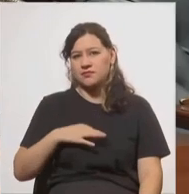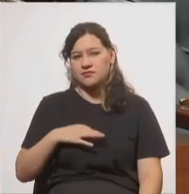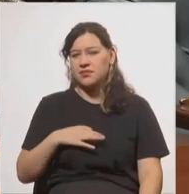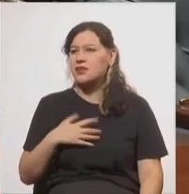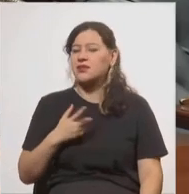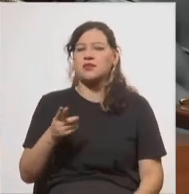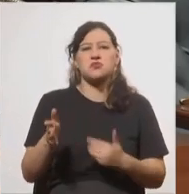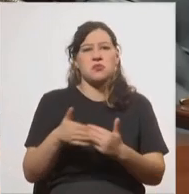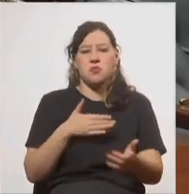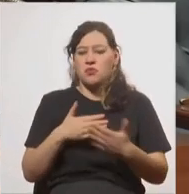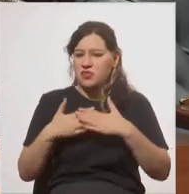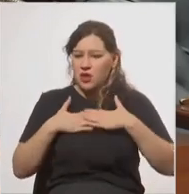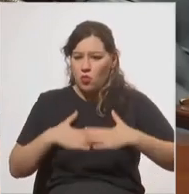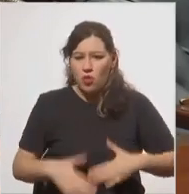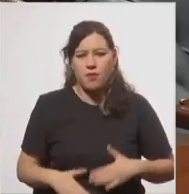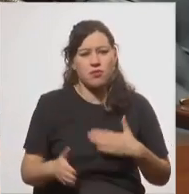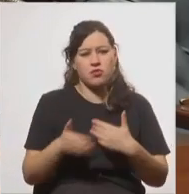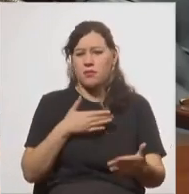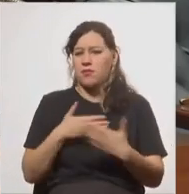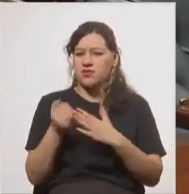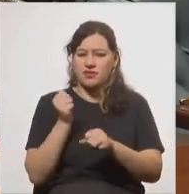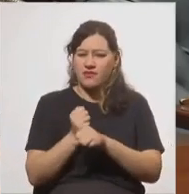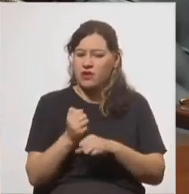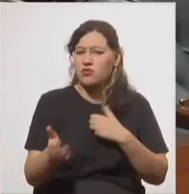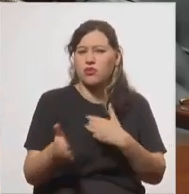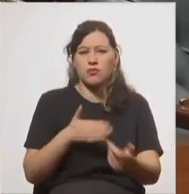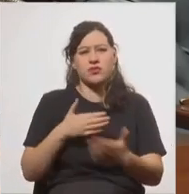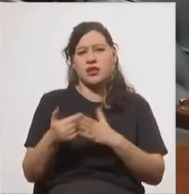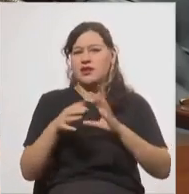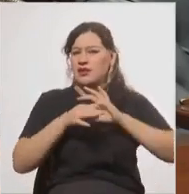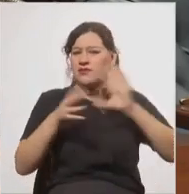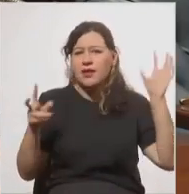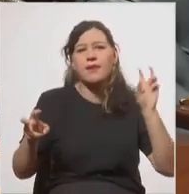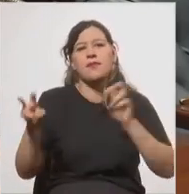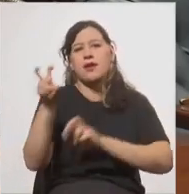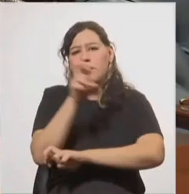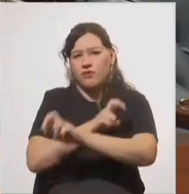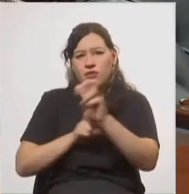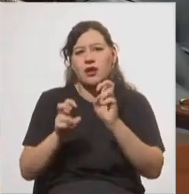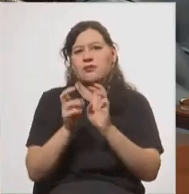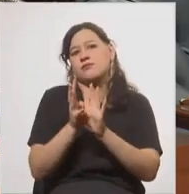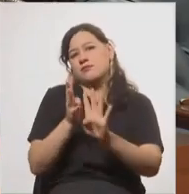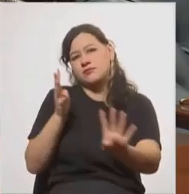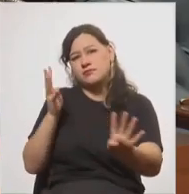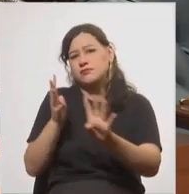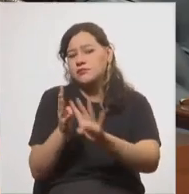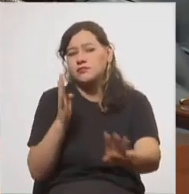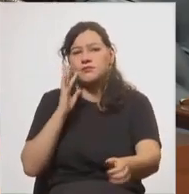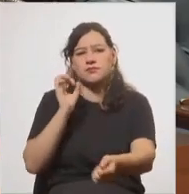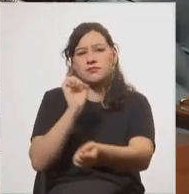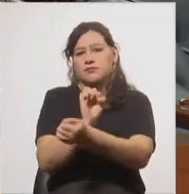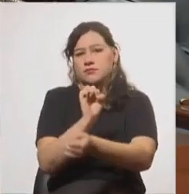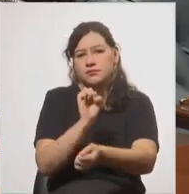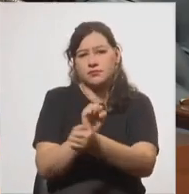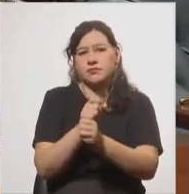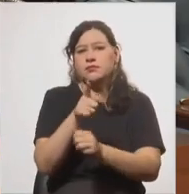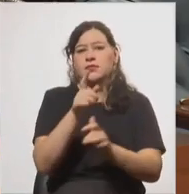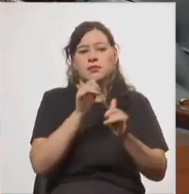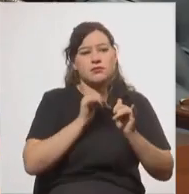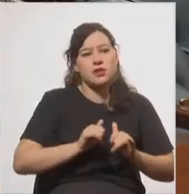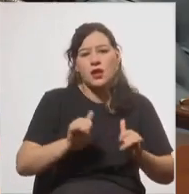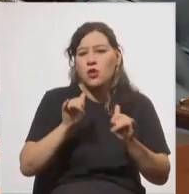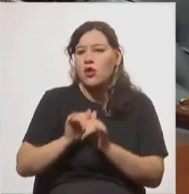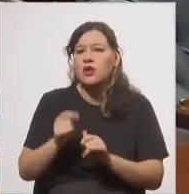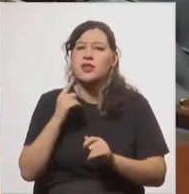física, su trabajo y su libertad, en las interminables colas de visita en los penales, en las recorridas por los